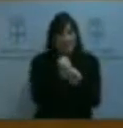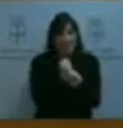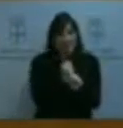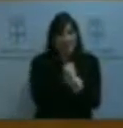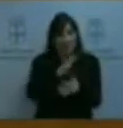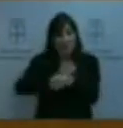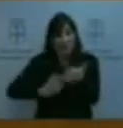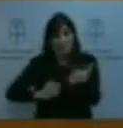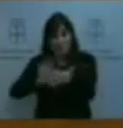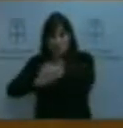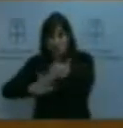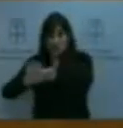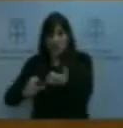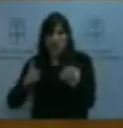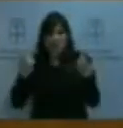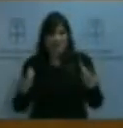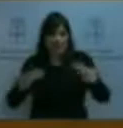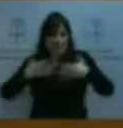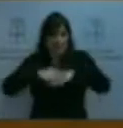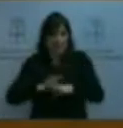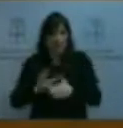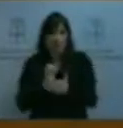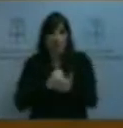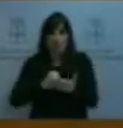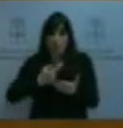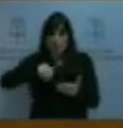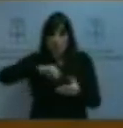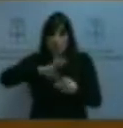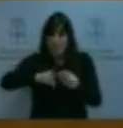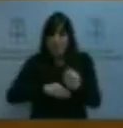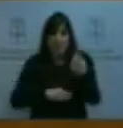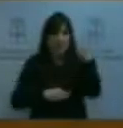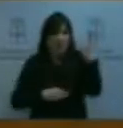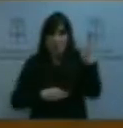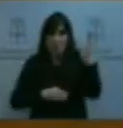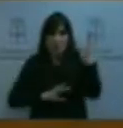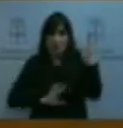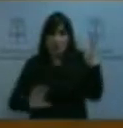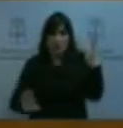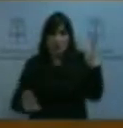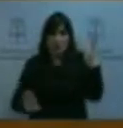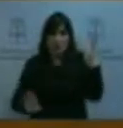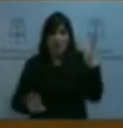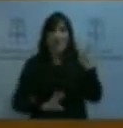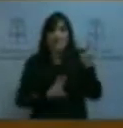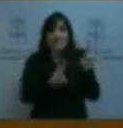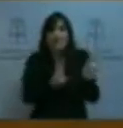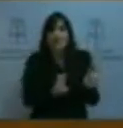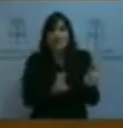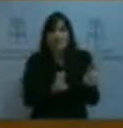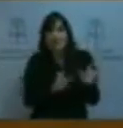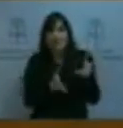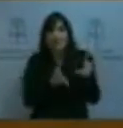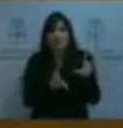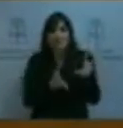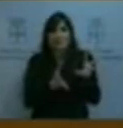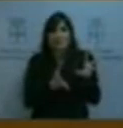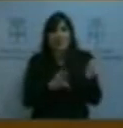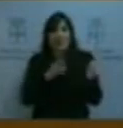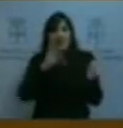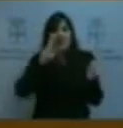una enmienda eminentemente técnica, y que era una cuestión de que el reconocimiento de asturianía no podía